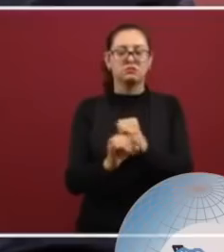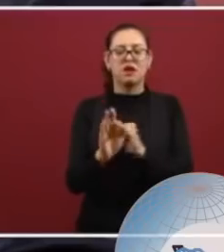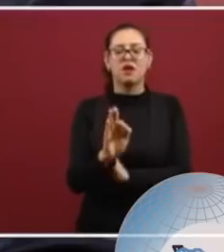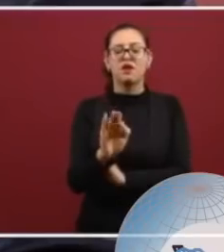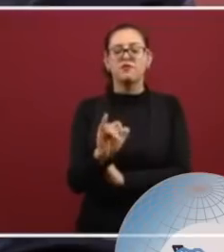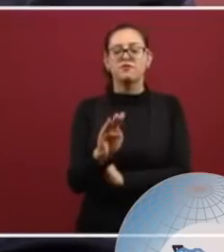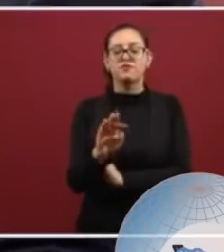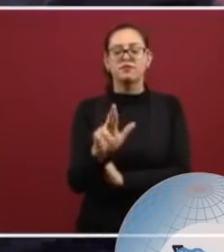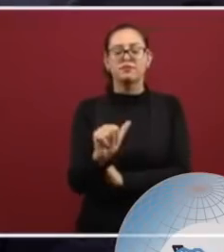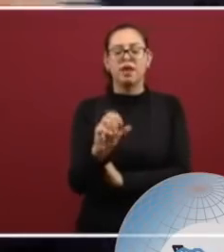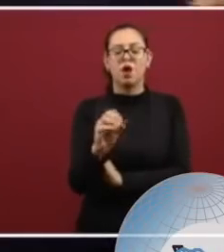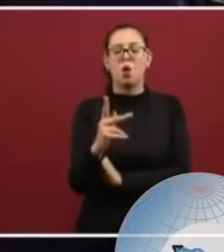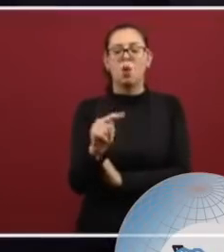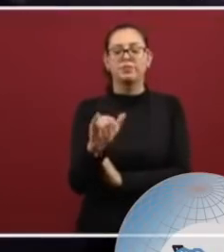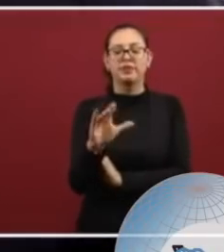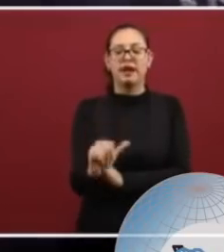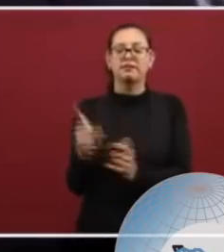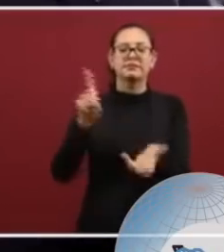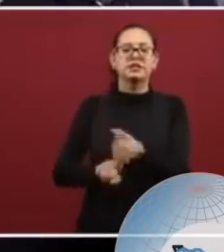de la Comisión Federal de Electricidad,